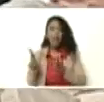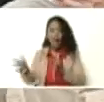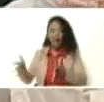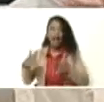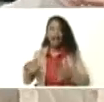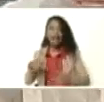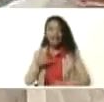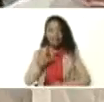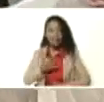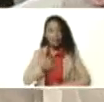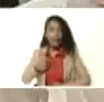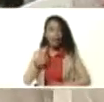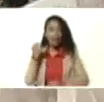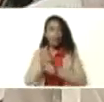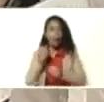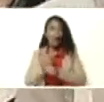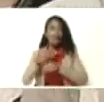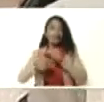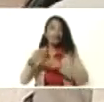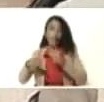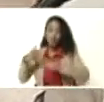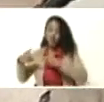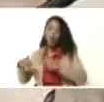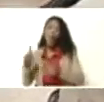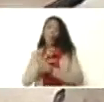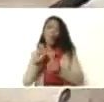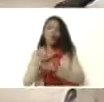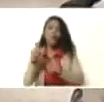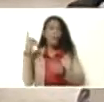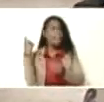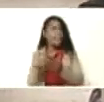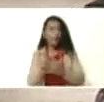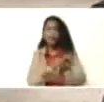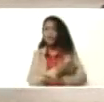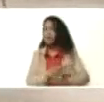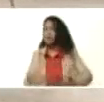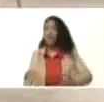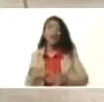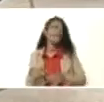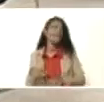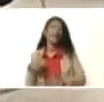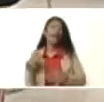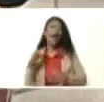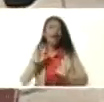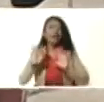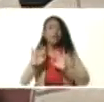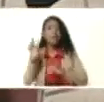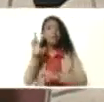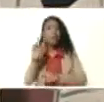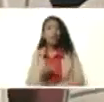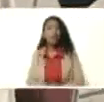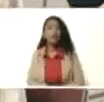de trabajar, de producir, de hacer cultura de miles y miles de actores y actrices de Venezuela.